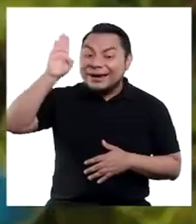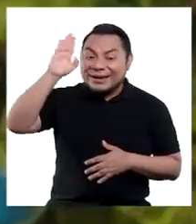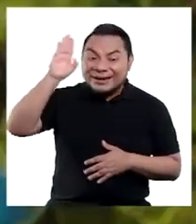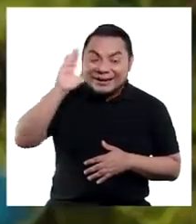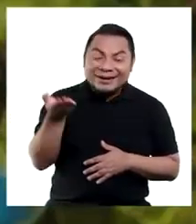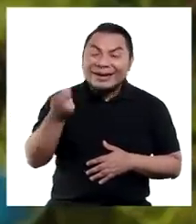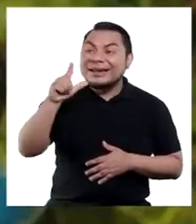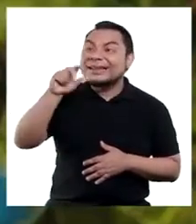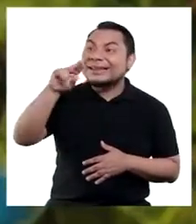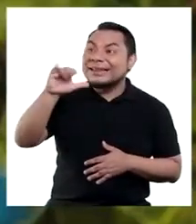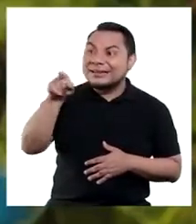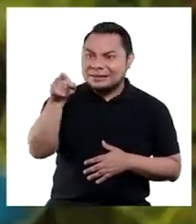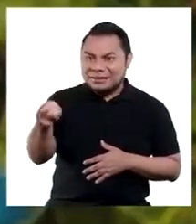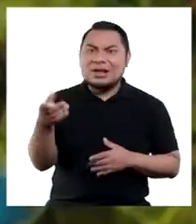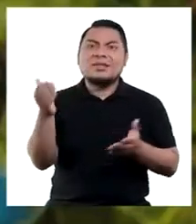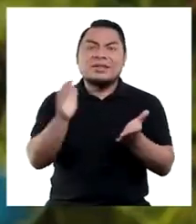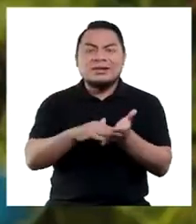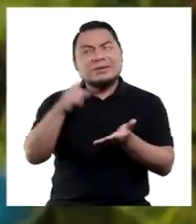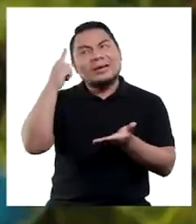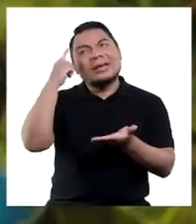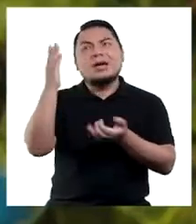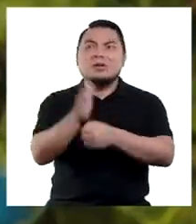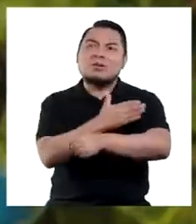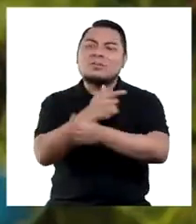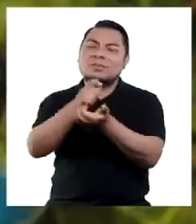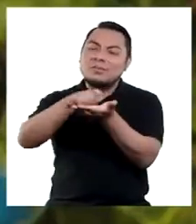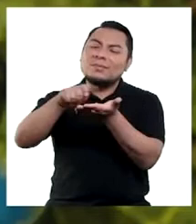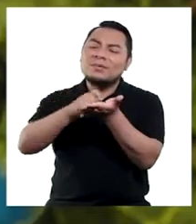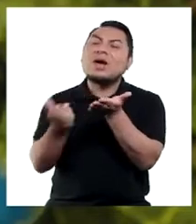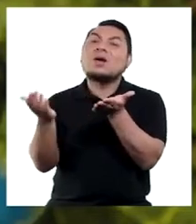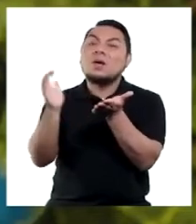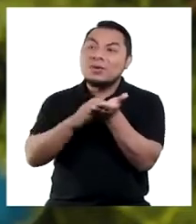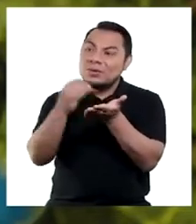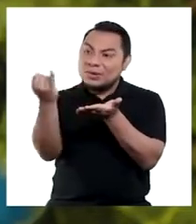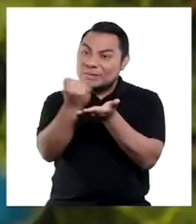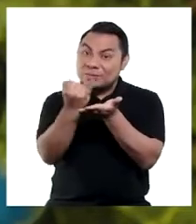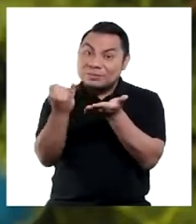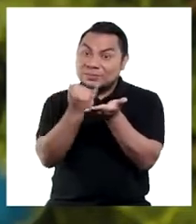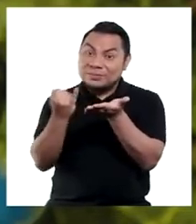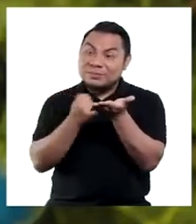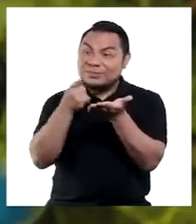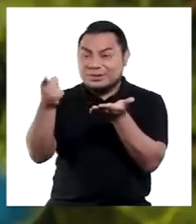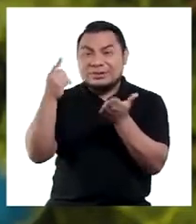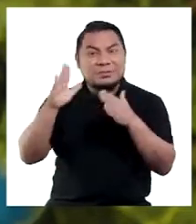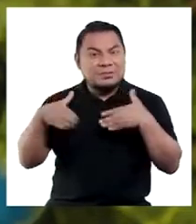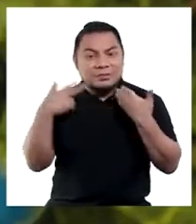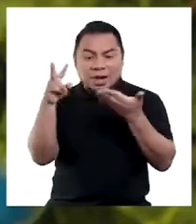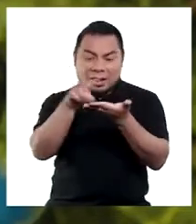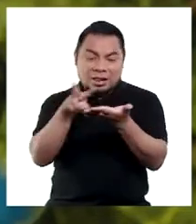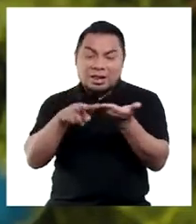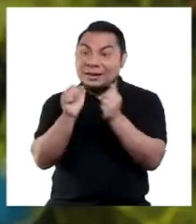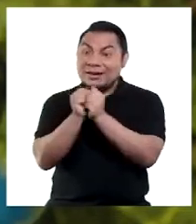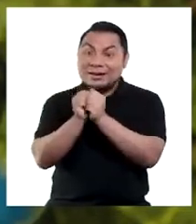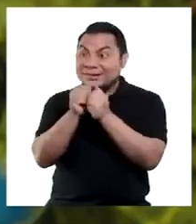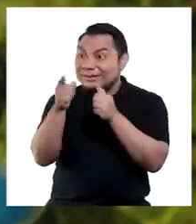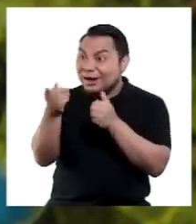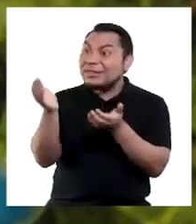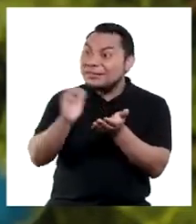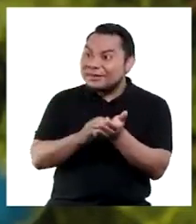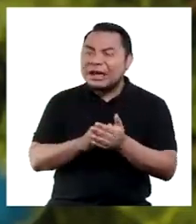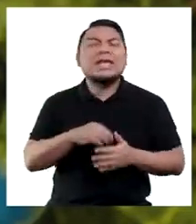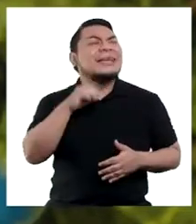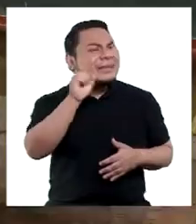la línea otra vez estás componiendo una canción y dibujando las imágenes para poder